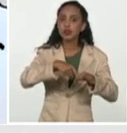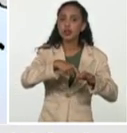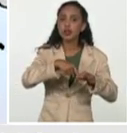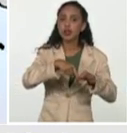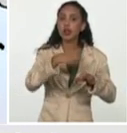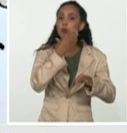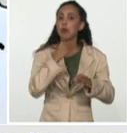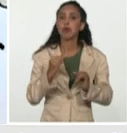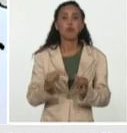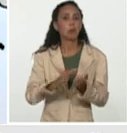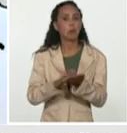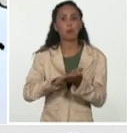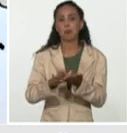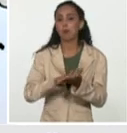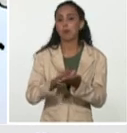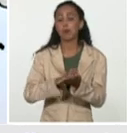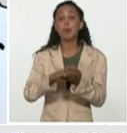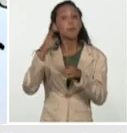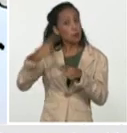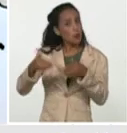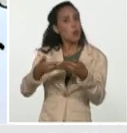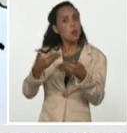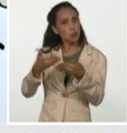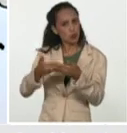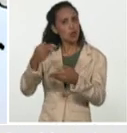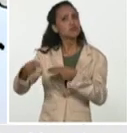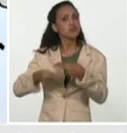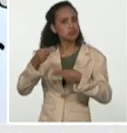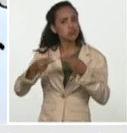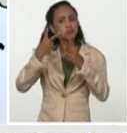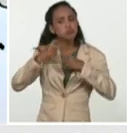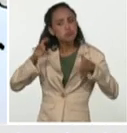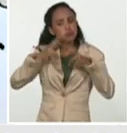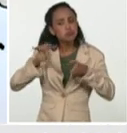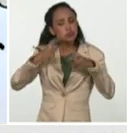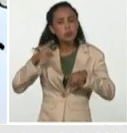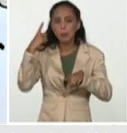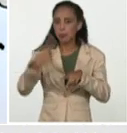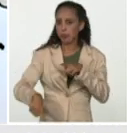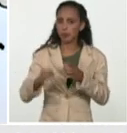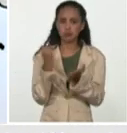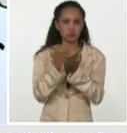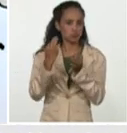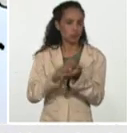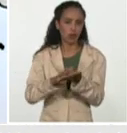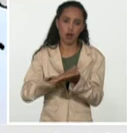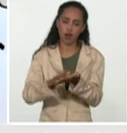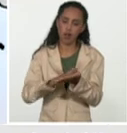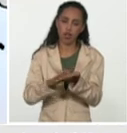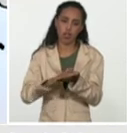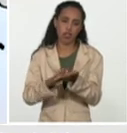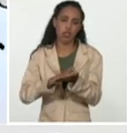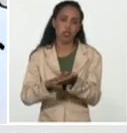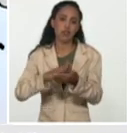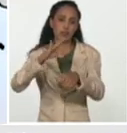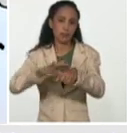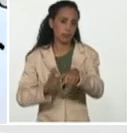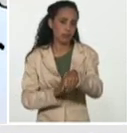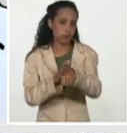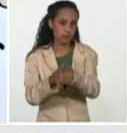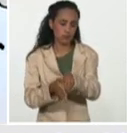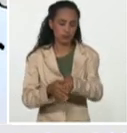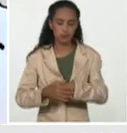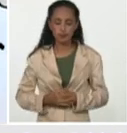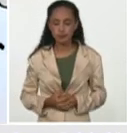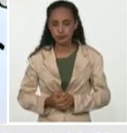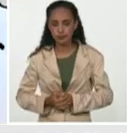no obstante haber procesado muestras para el diagnóstico, no confirma casos de COVID en su territorio.